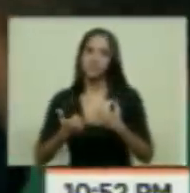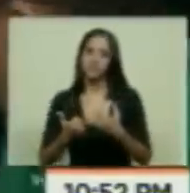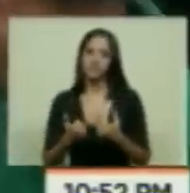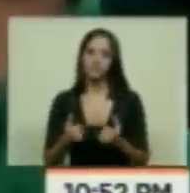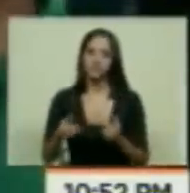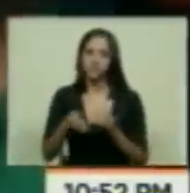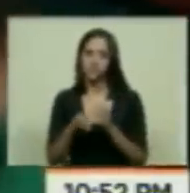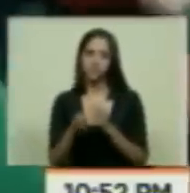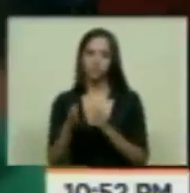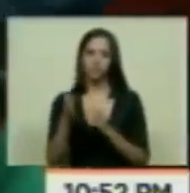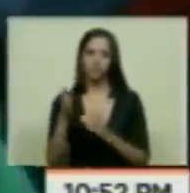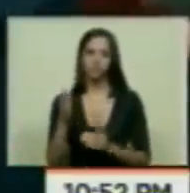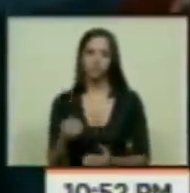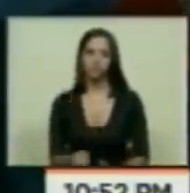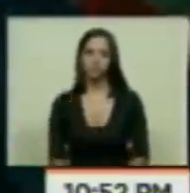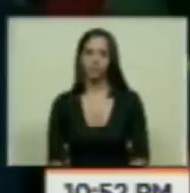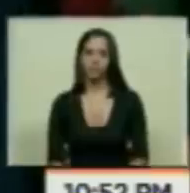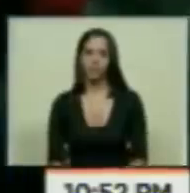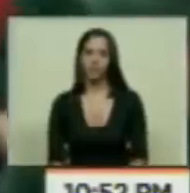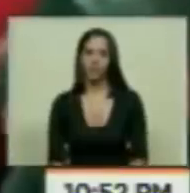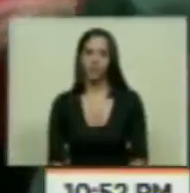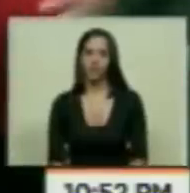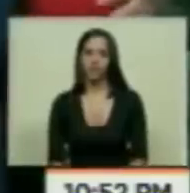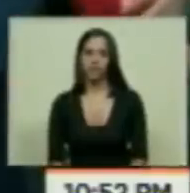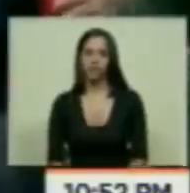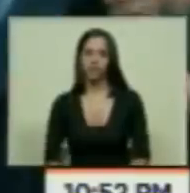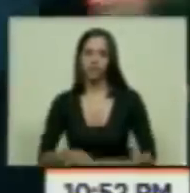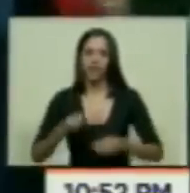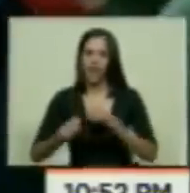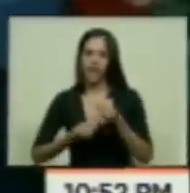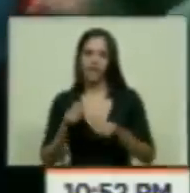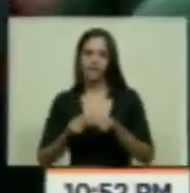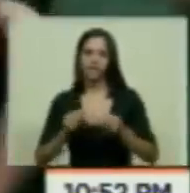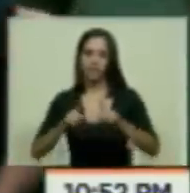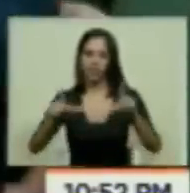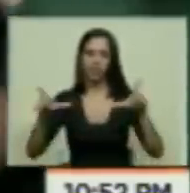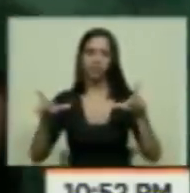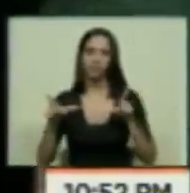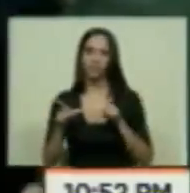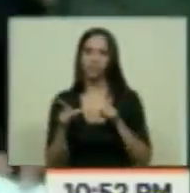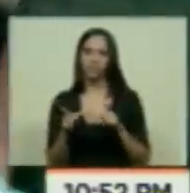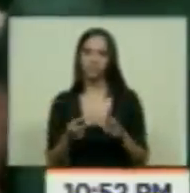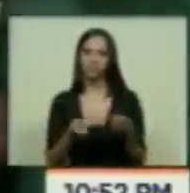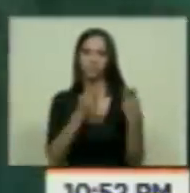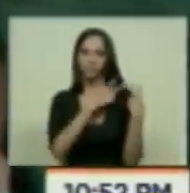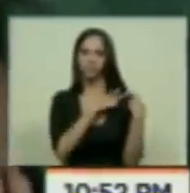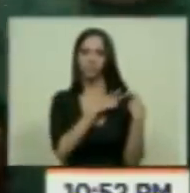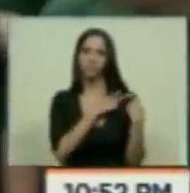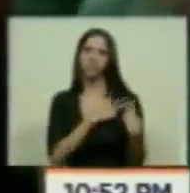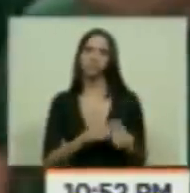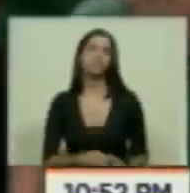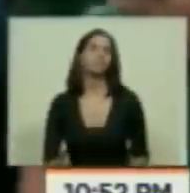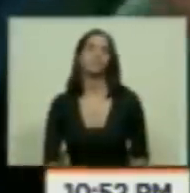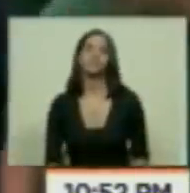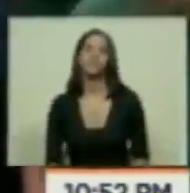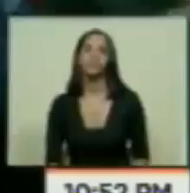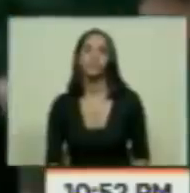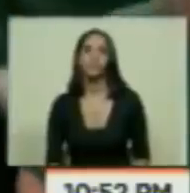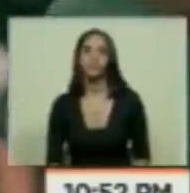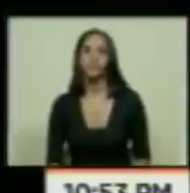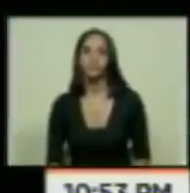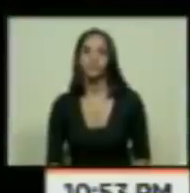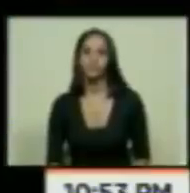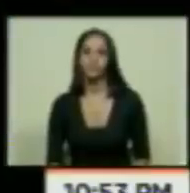impares, para cederme un lugar en su Parnaso, para darme un rinconcito en